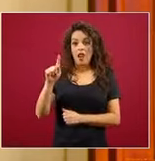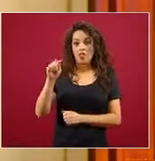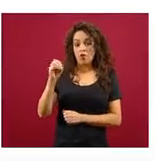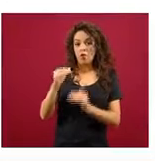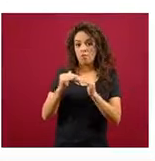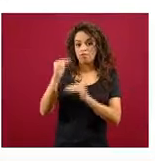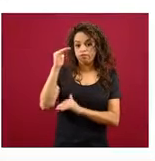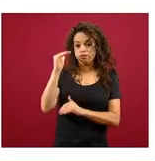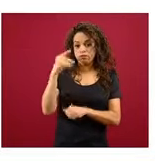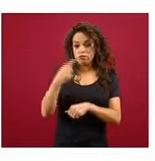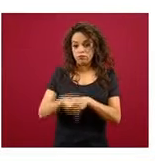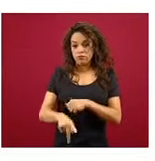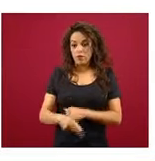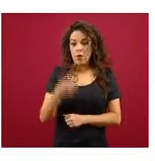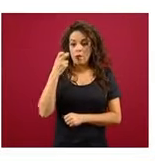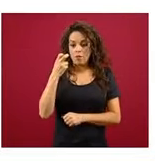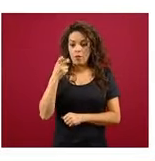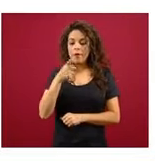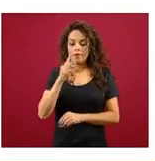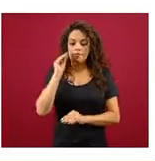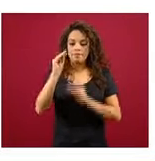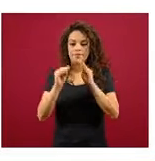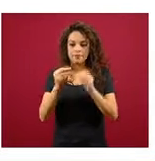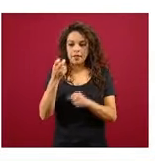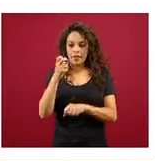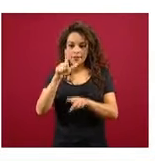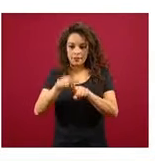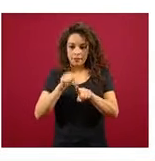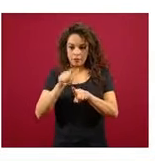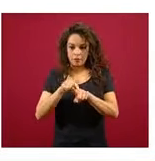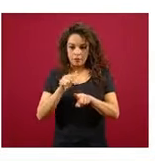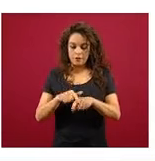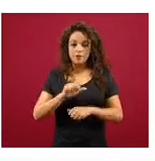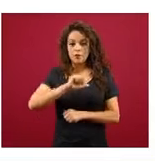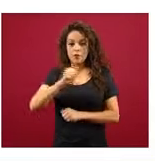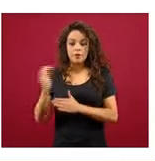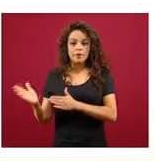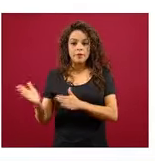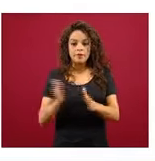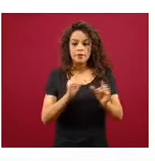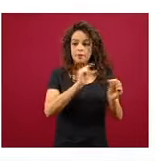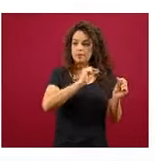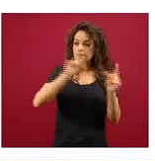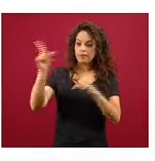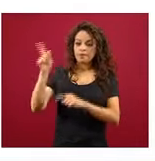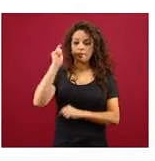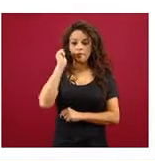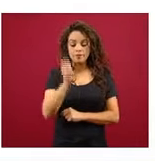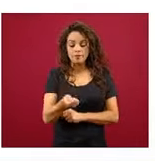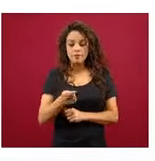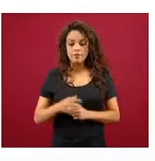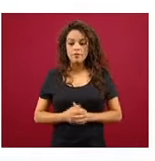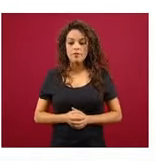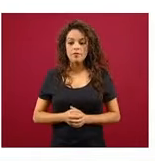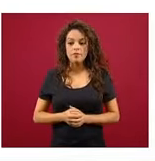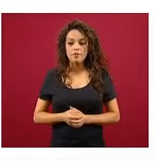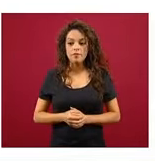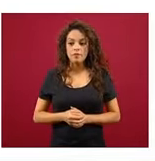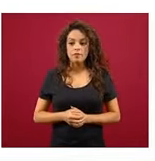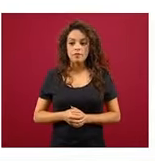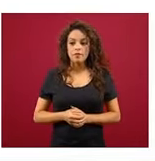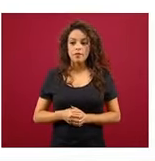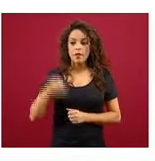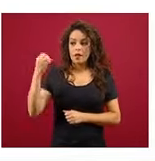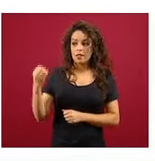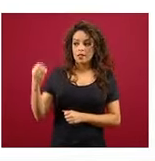este color, y si vemos la siguiente diapositiva, tenemos por primera vez desde que inició el semáforo de riesgo